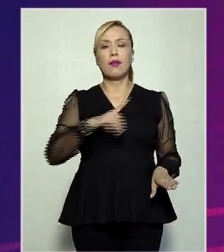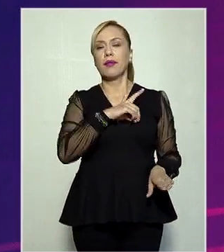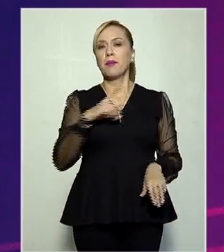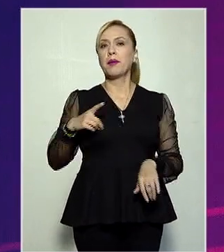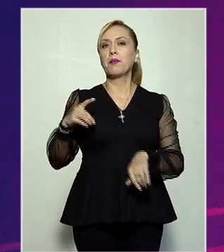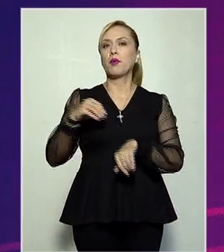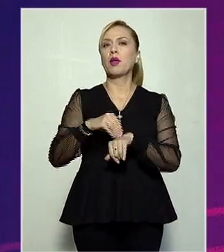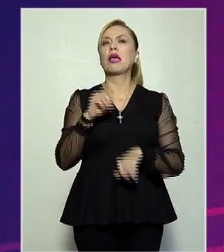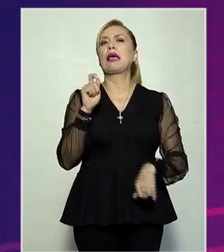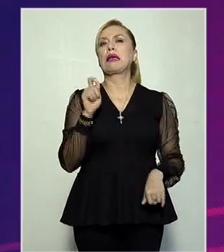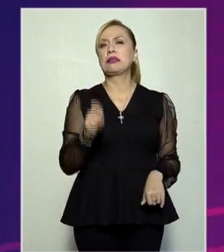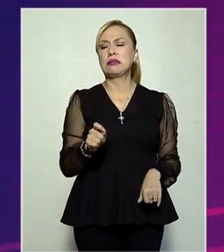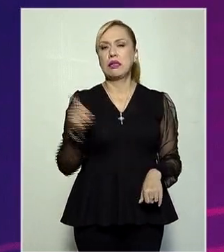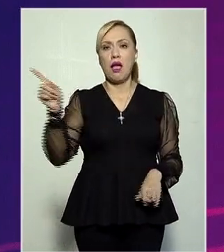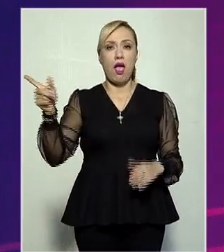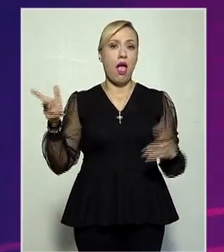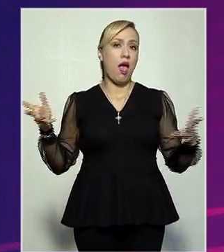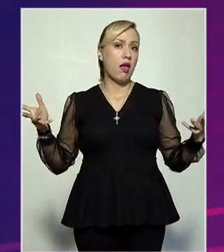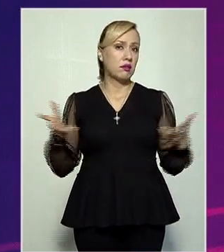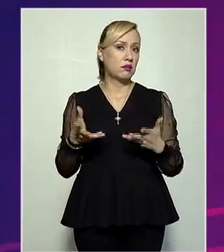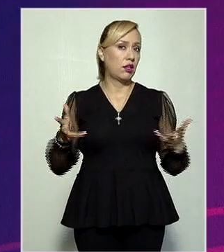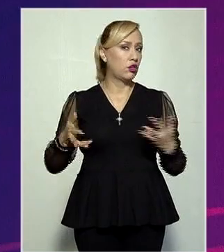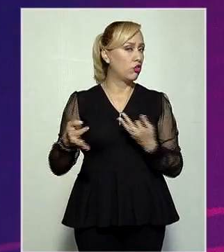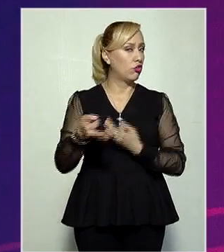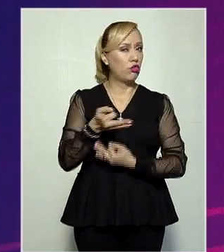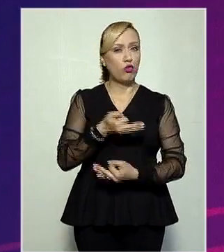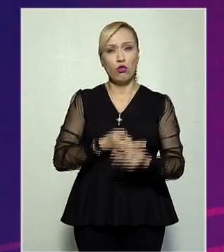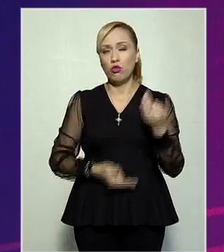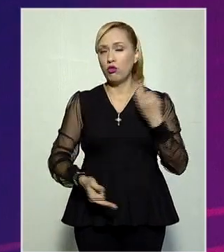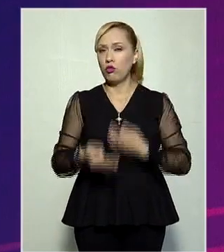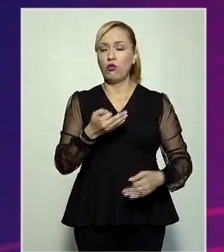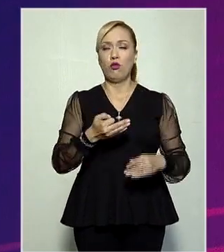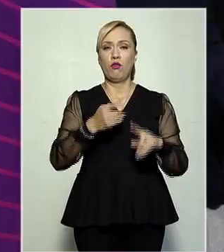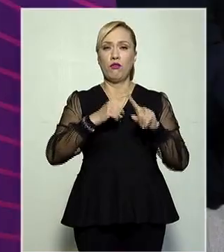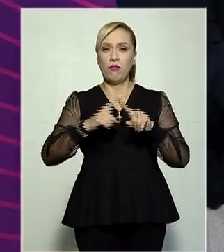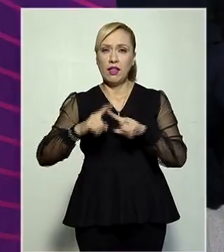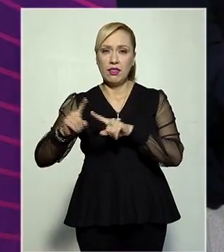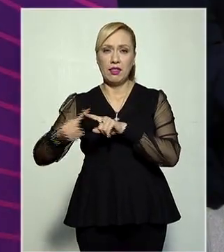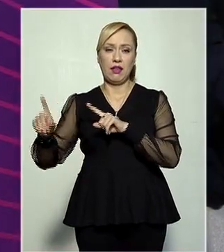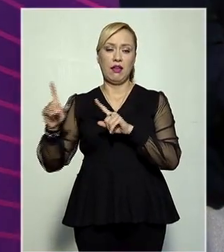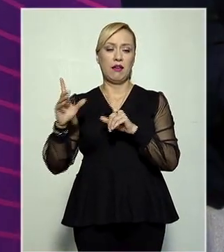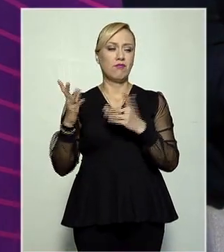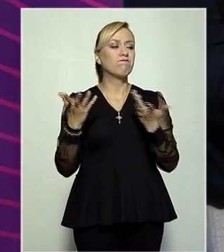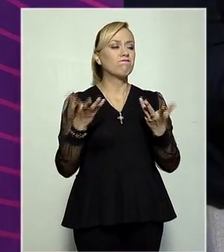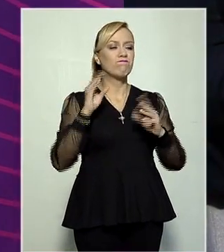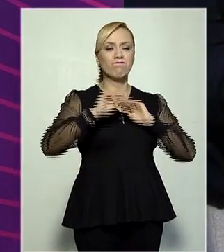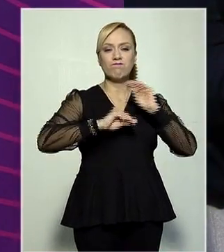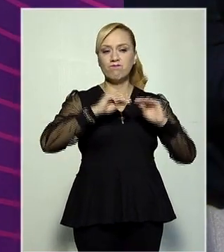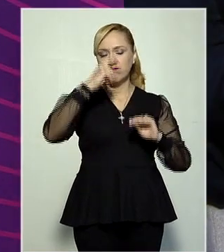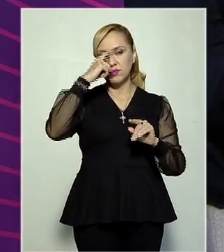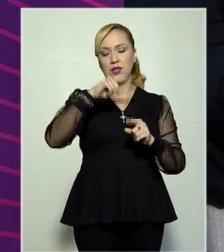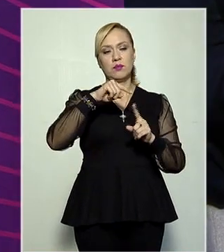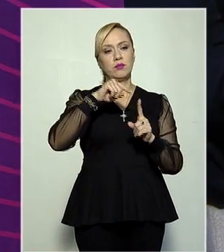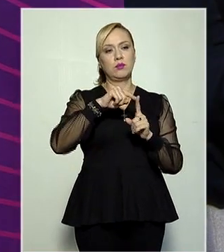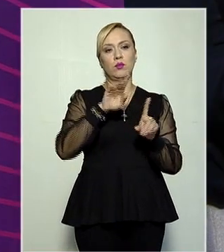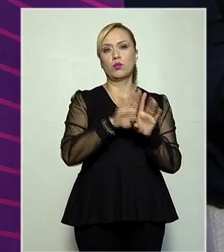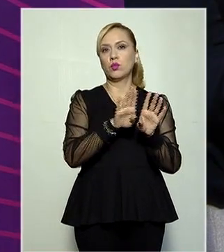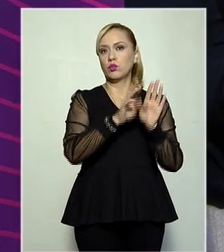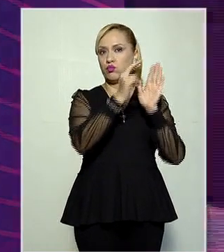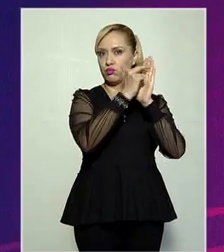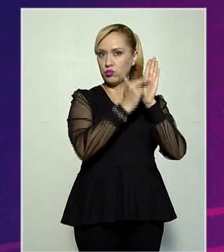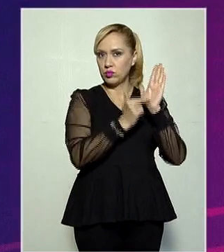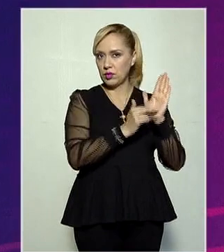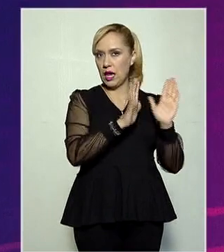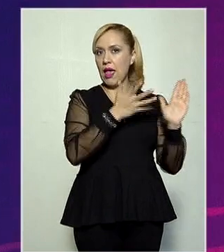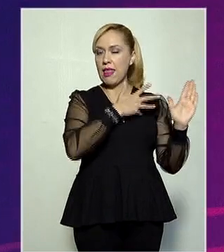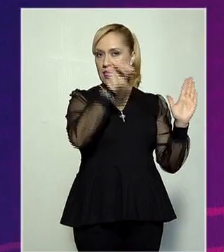el Estado genere todos los mecanismos e instrumentos necesarios como para estandarizar este proceso. Desde el protocolo homologado de búsqueda, por